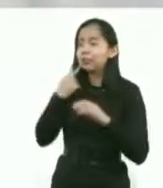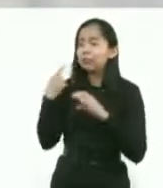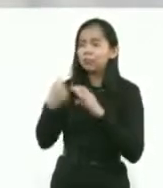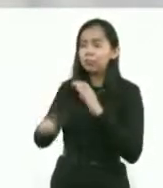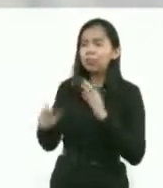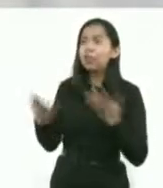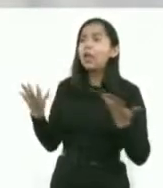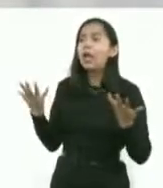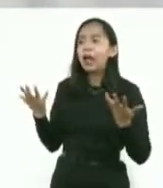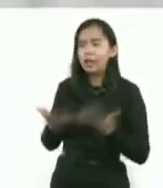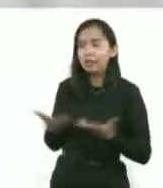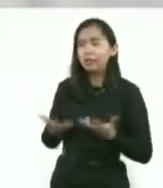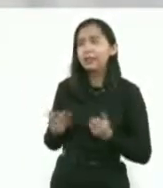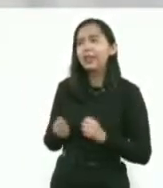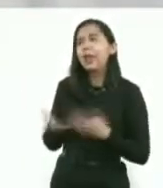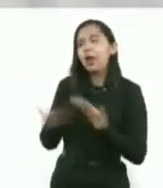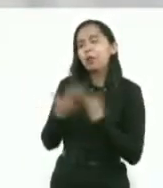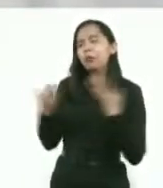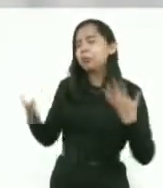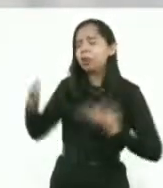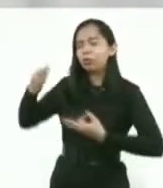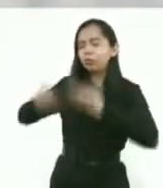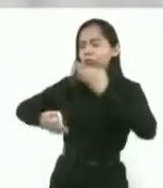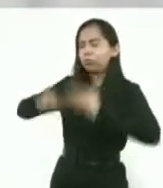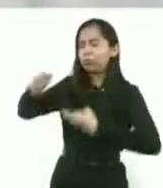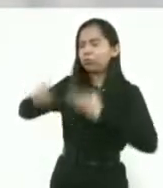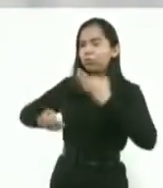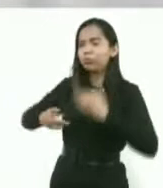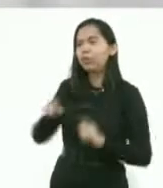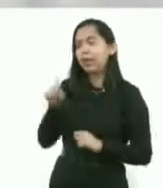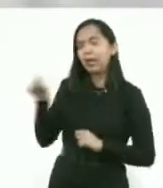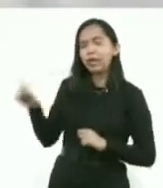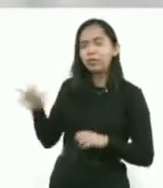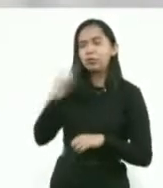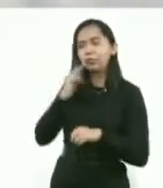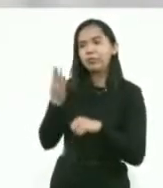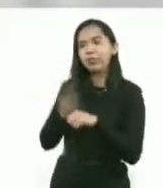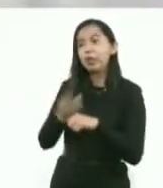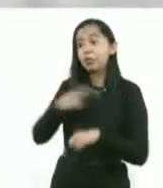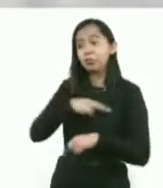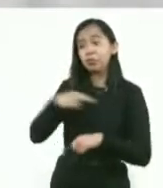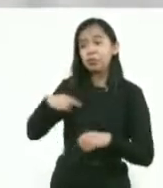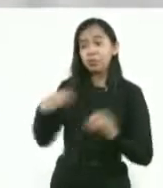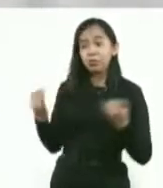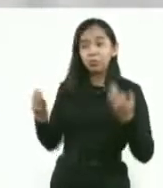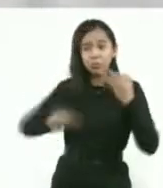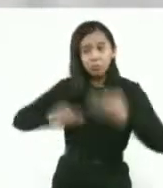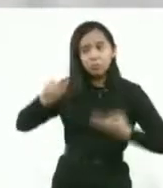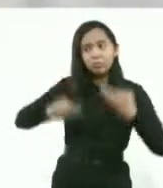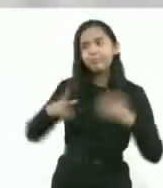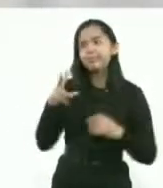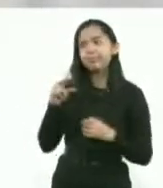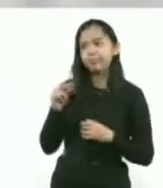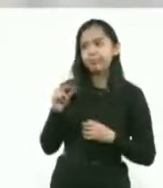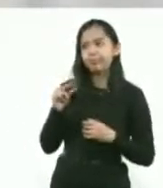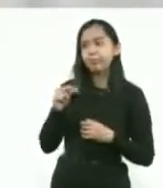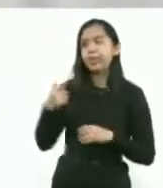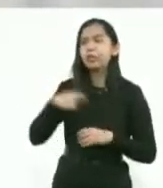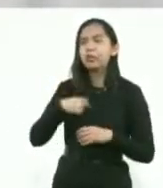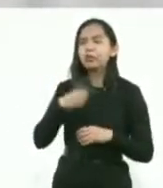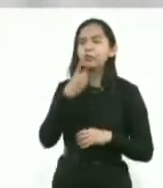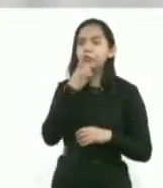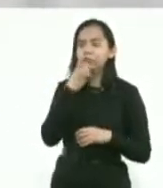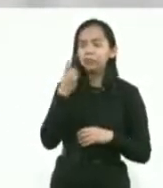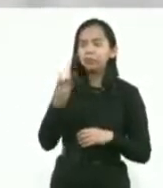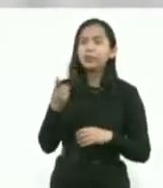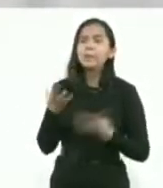denuncia y hoy está en manos de la justicia. Nosotros no determinamos el actuar de un juez o de una jueza. Entonces, yo